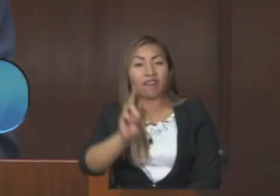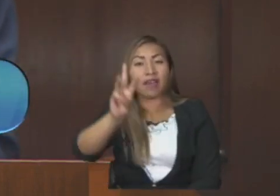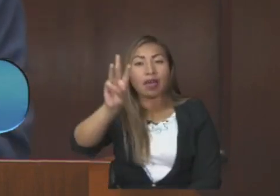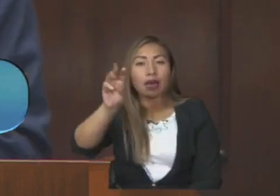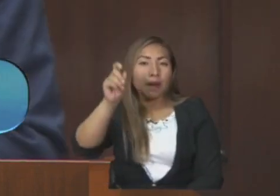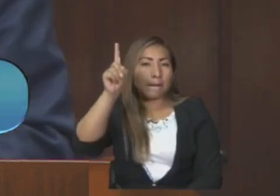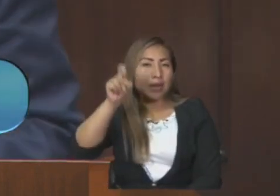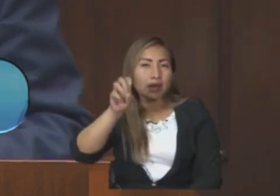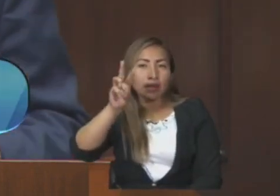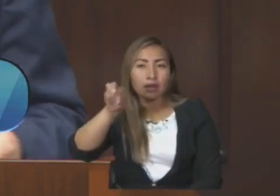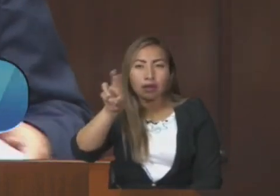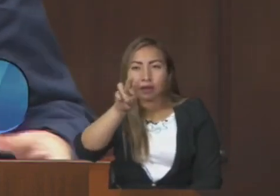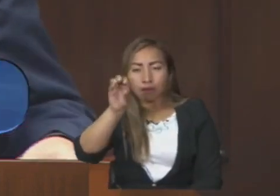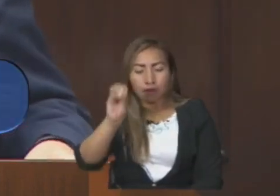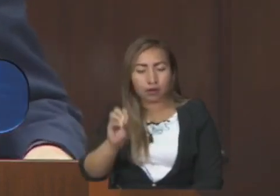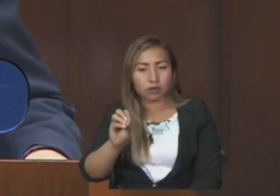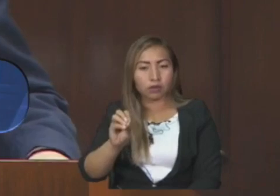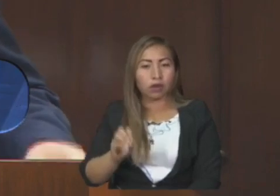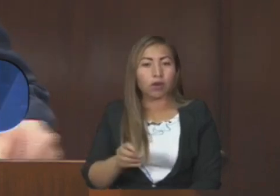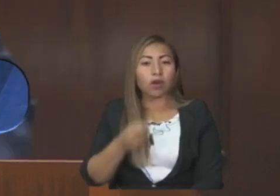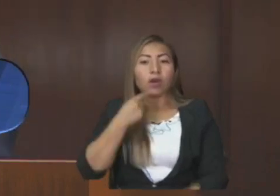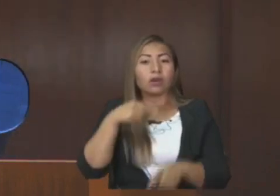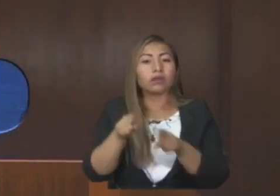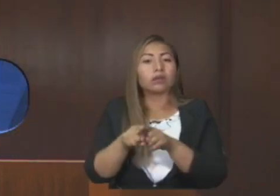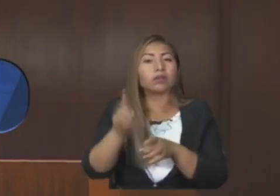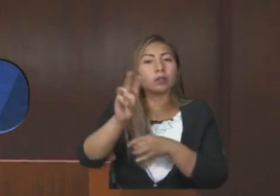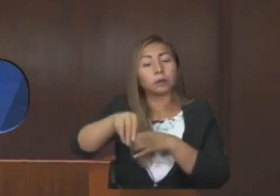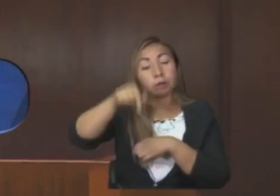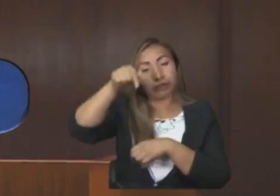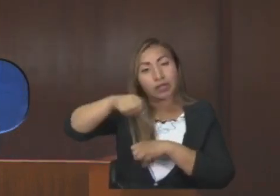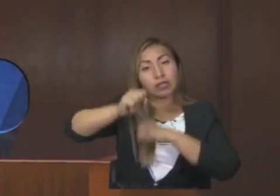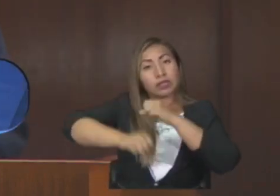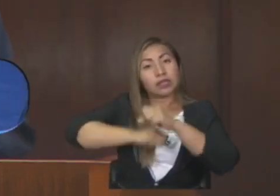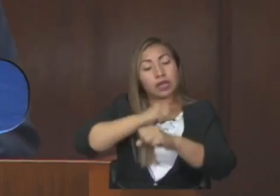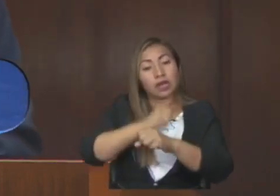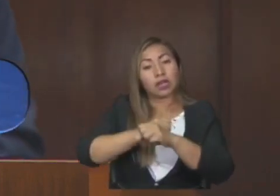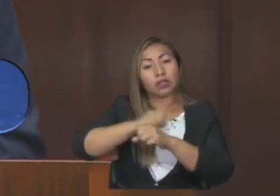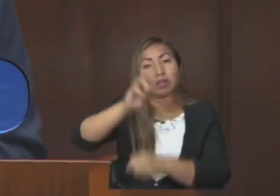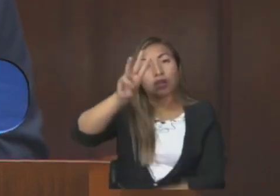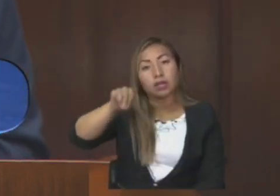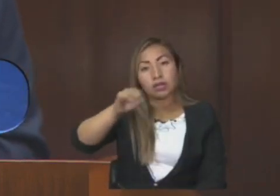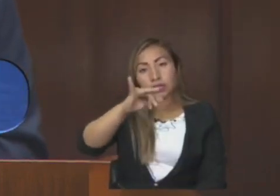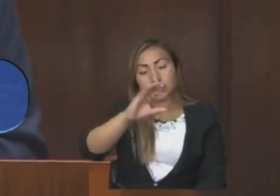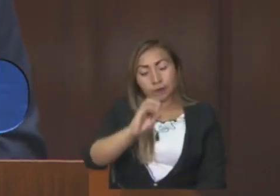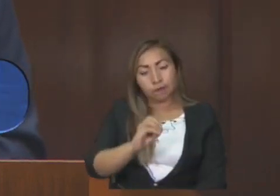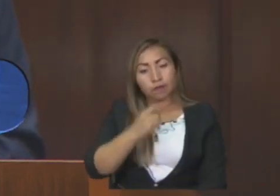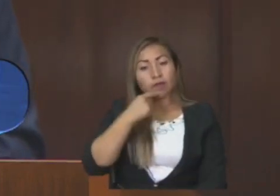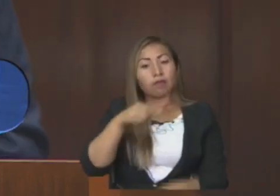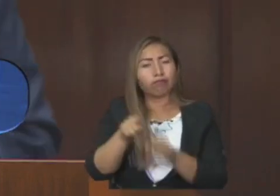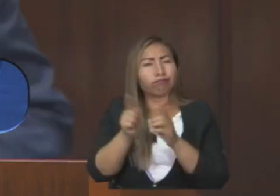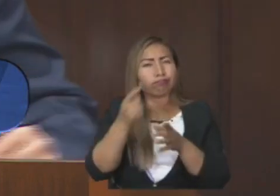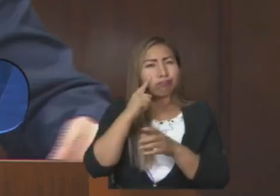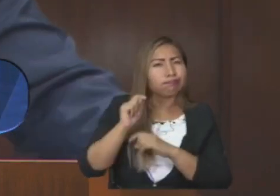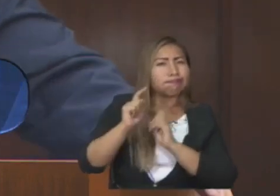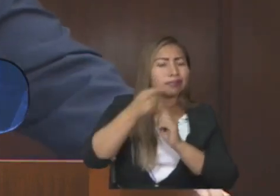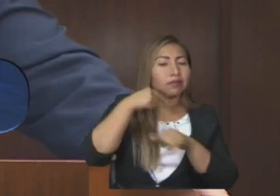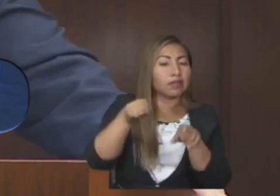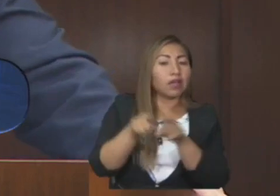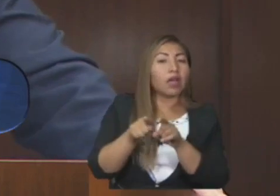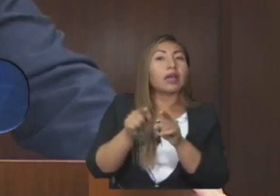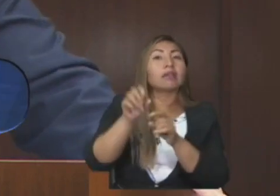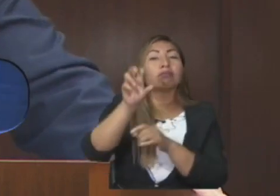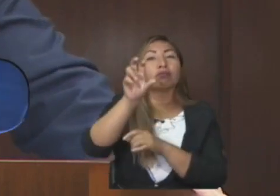productos extraídos de la mina se da en mayo de dicho año. La Dirección Nacional de Recursos Minerales realizó